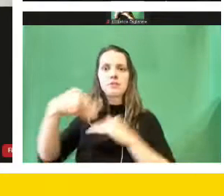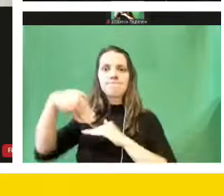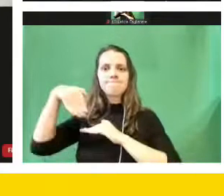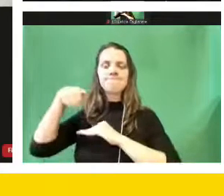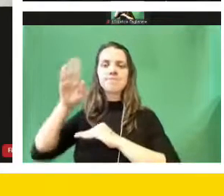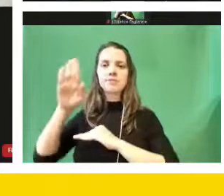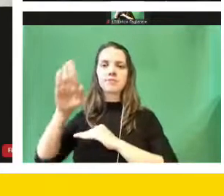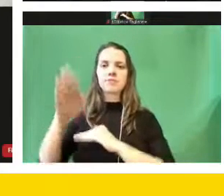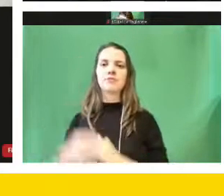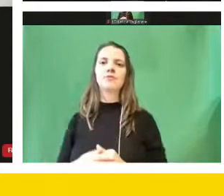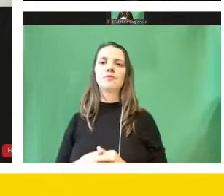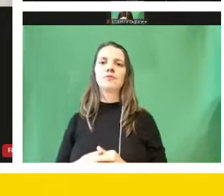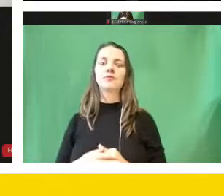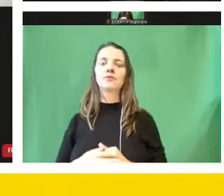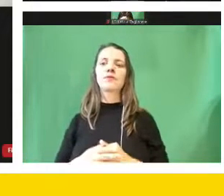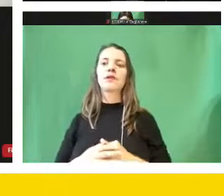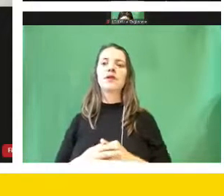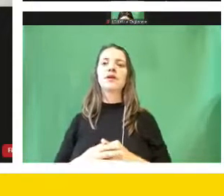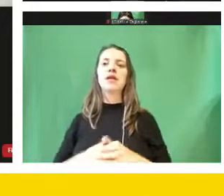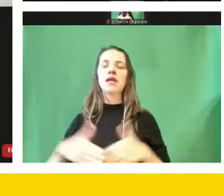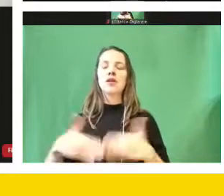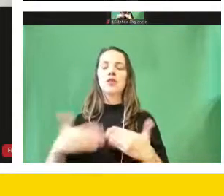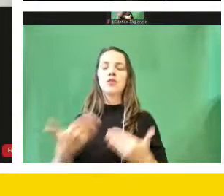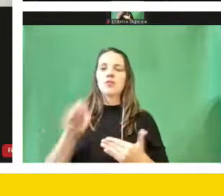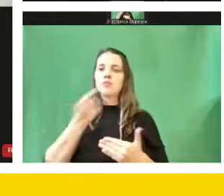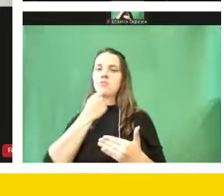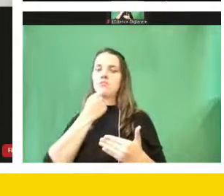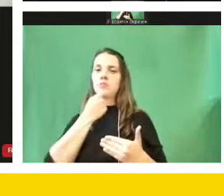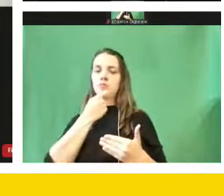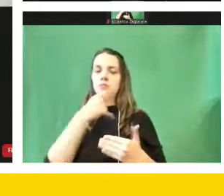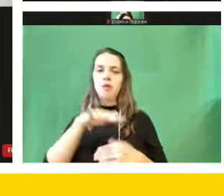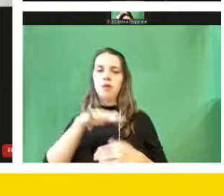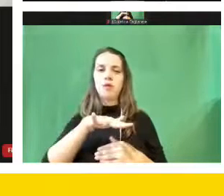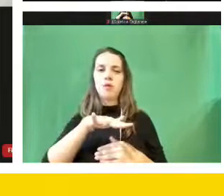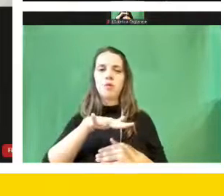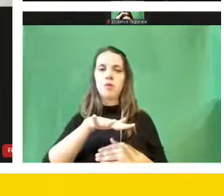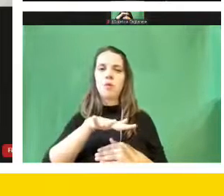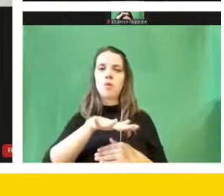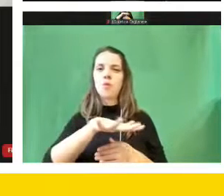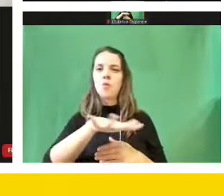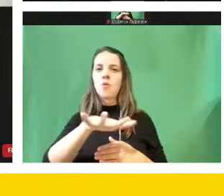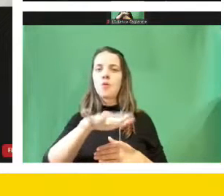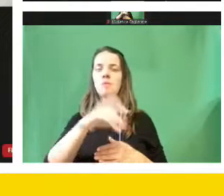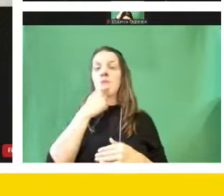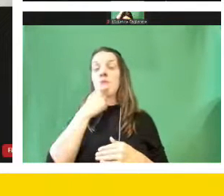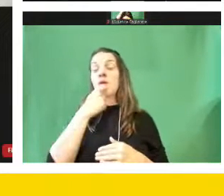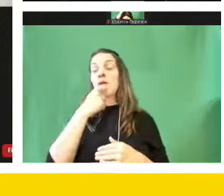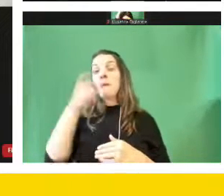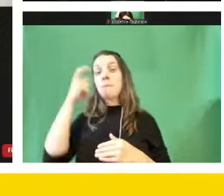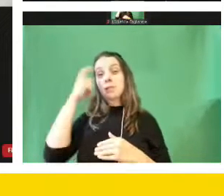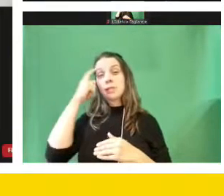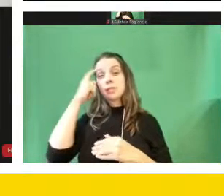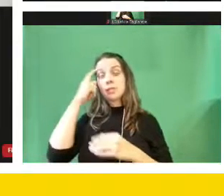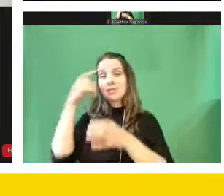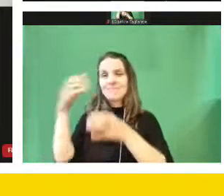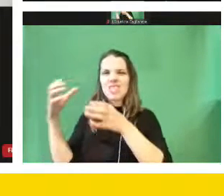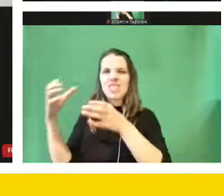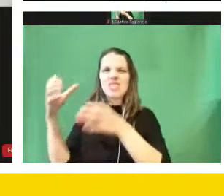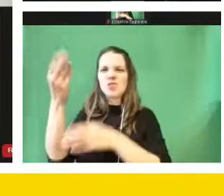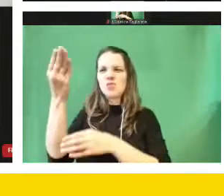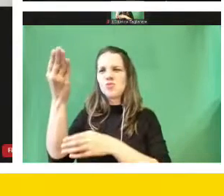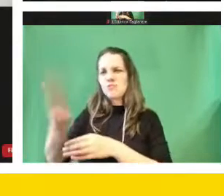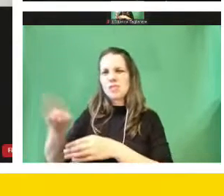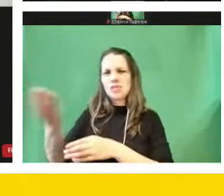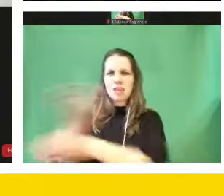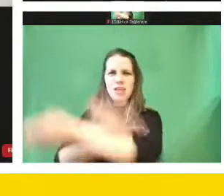nuestros espacios específicos, de nuestros ámbitos más exclusivos o más ligados a la discapacidad, a esta temática,